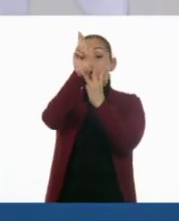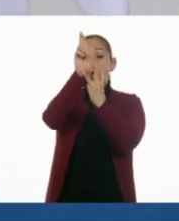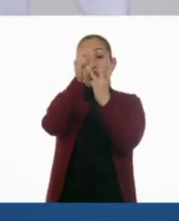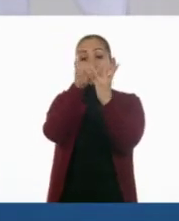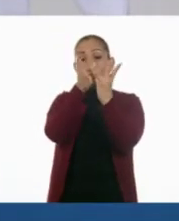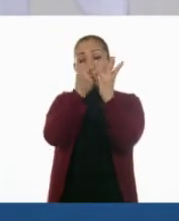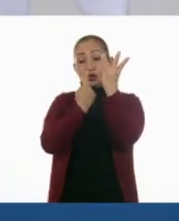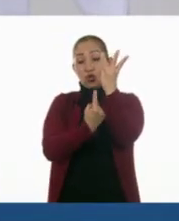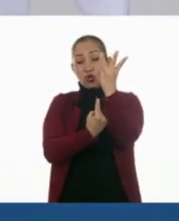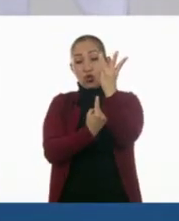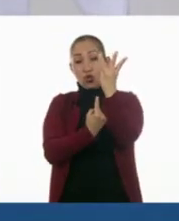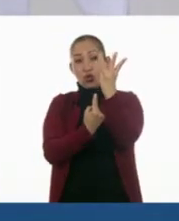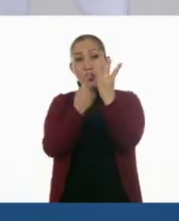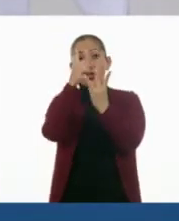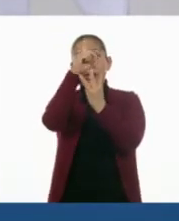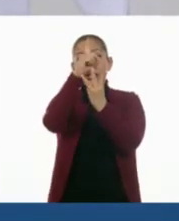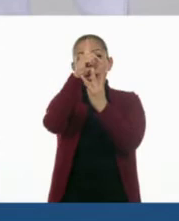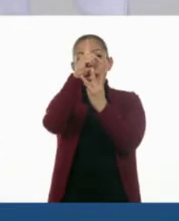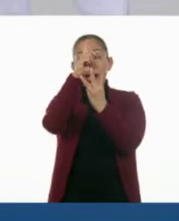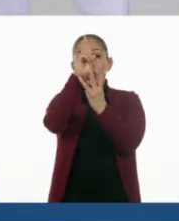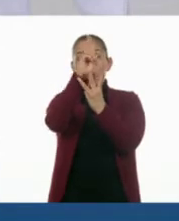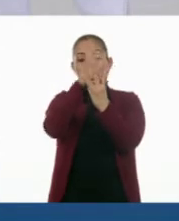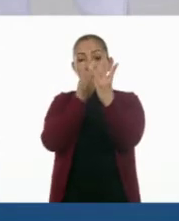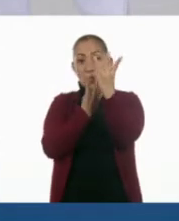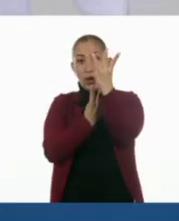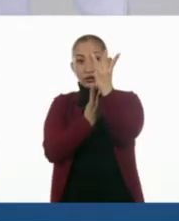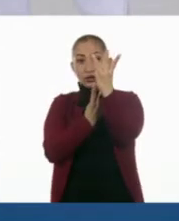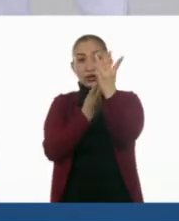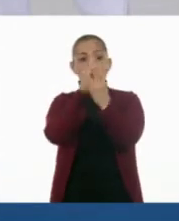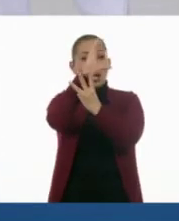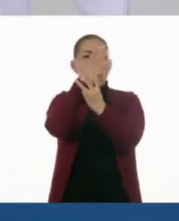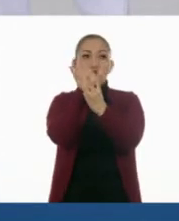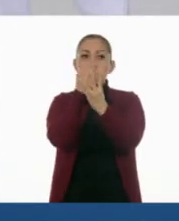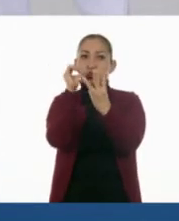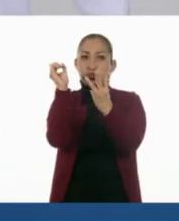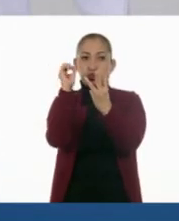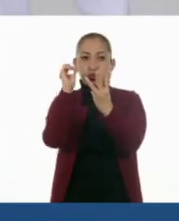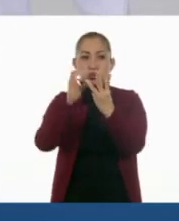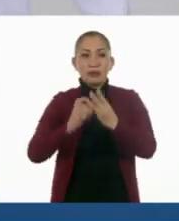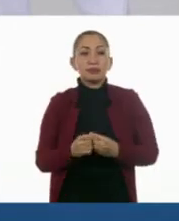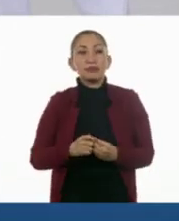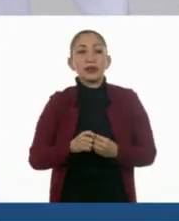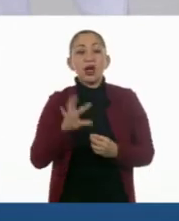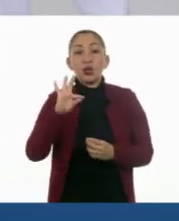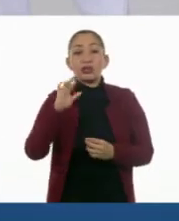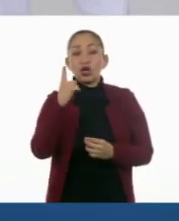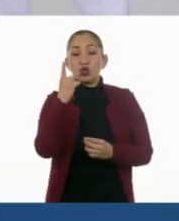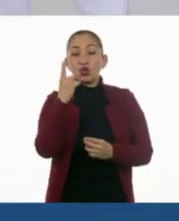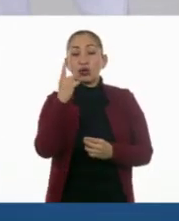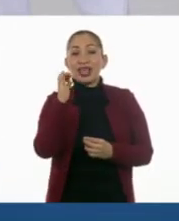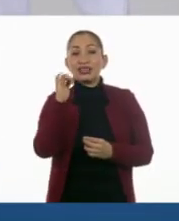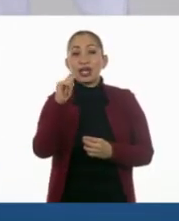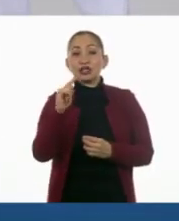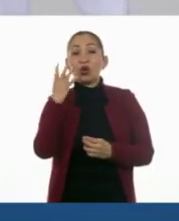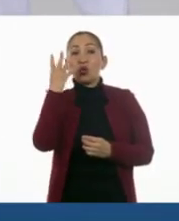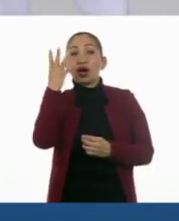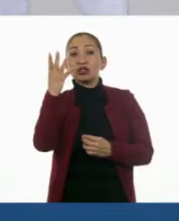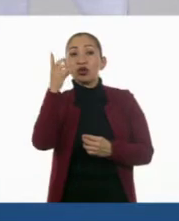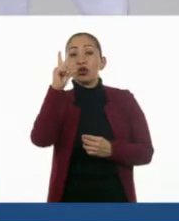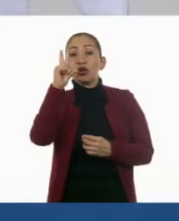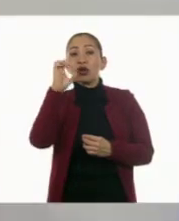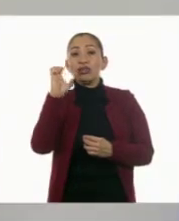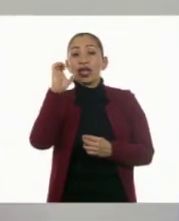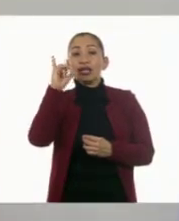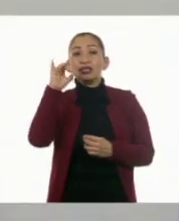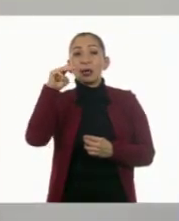abajo del 2, que son decenas, y en este número no hay centenas. Perfecto. Son 41 enteros con 4 décimos.